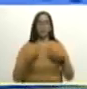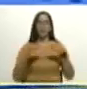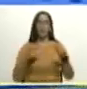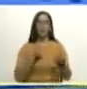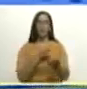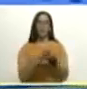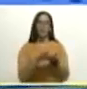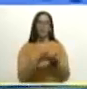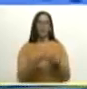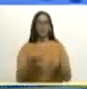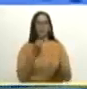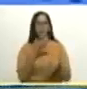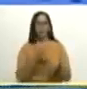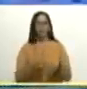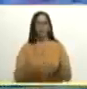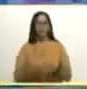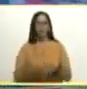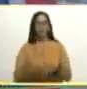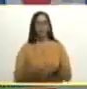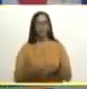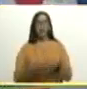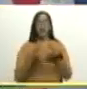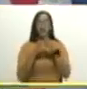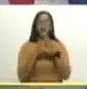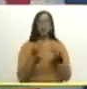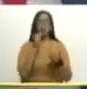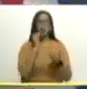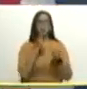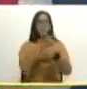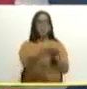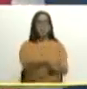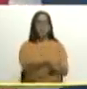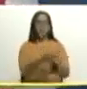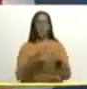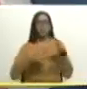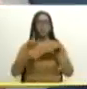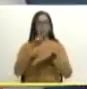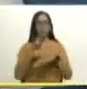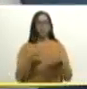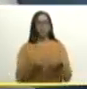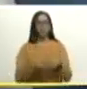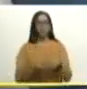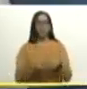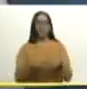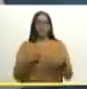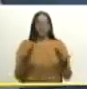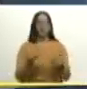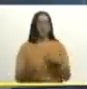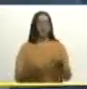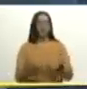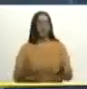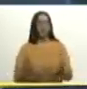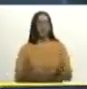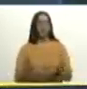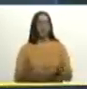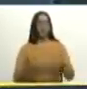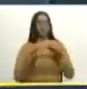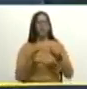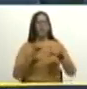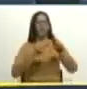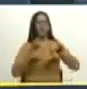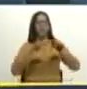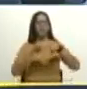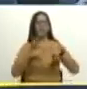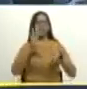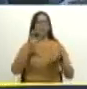calidad. A todos los muchachos que se gradúan en el liceo. ¿Cuándo se hizo eso? Seguimos construyendo